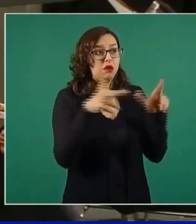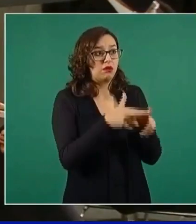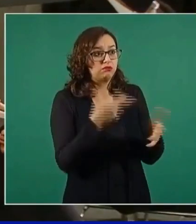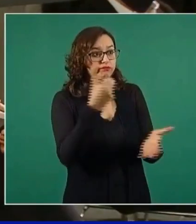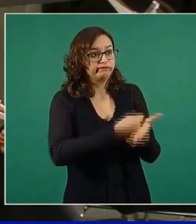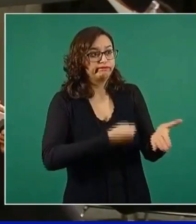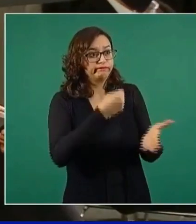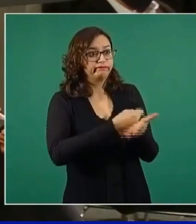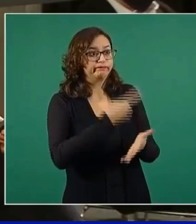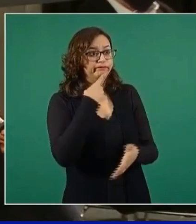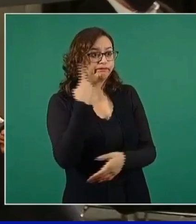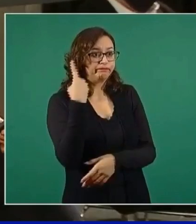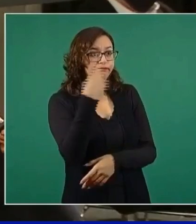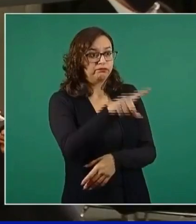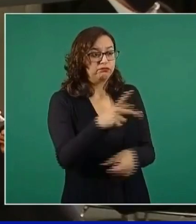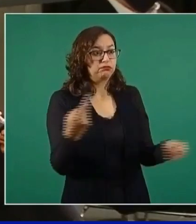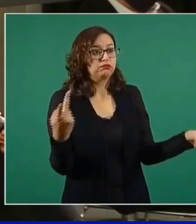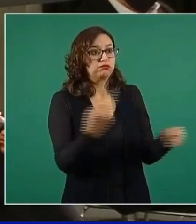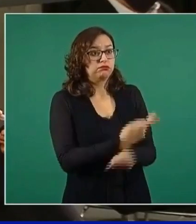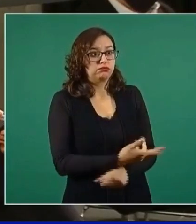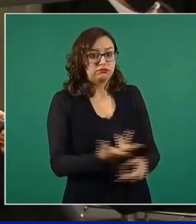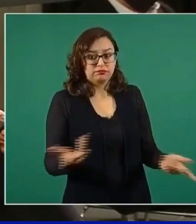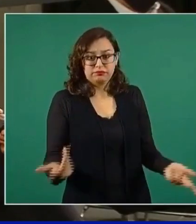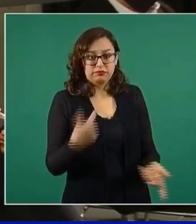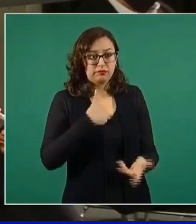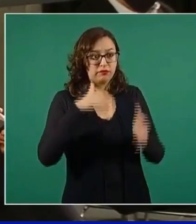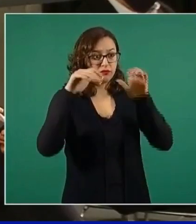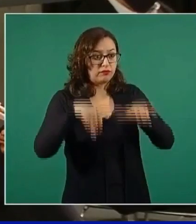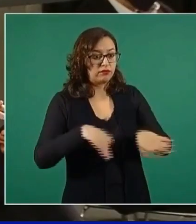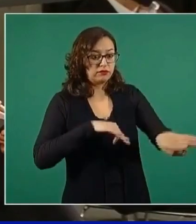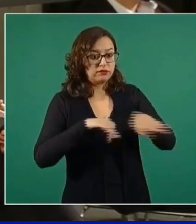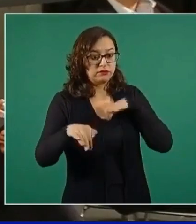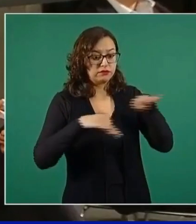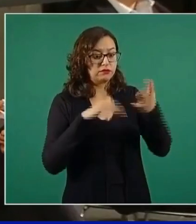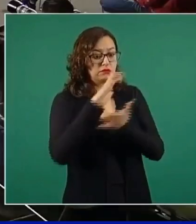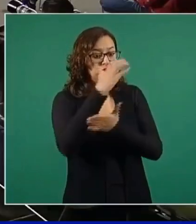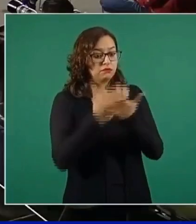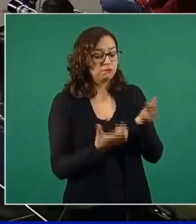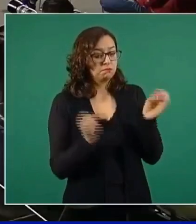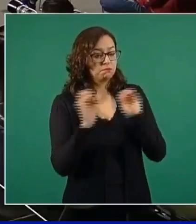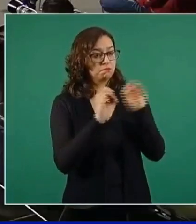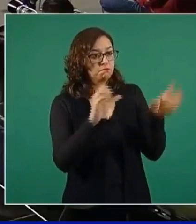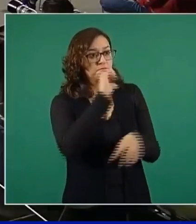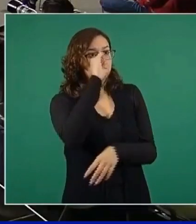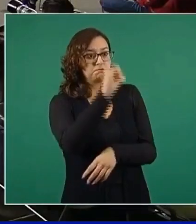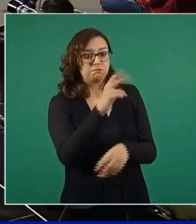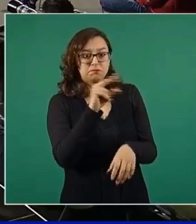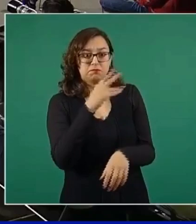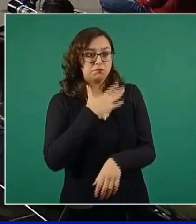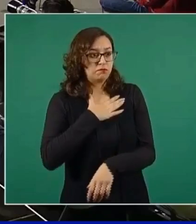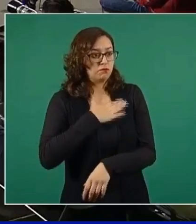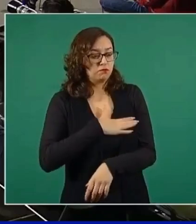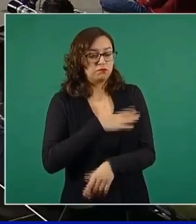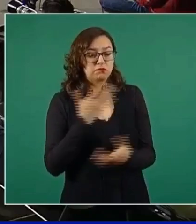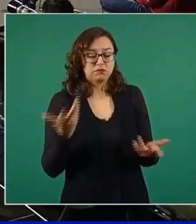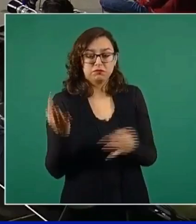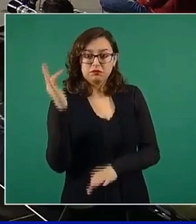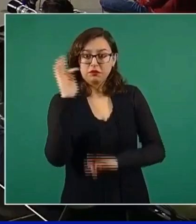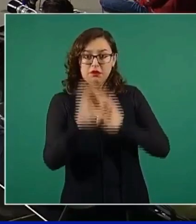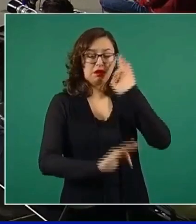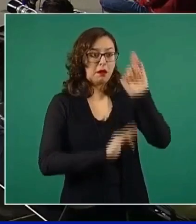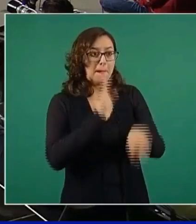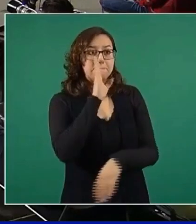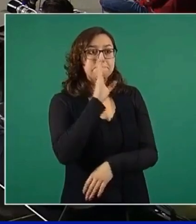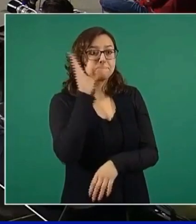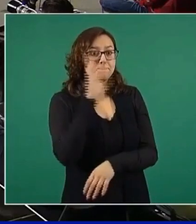esa certidumbre de no estar padeciendo este tipo de esquemas injustos y de maltrato, porque incluso señalan